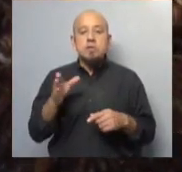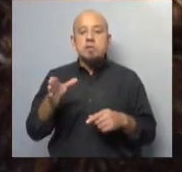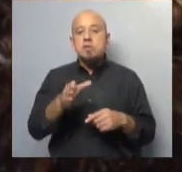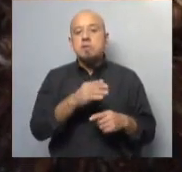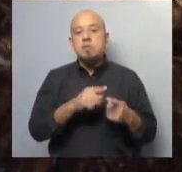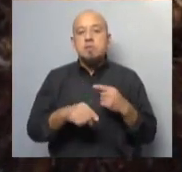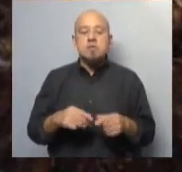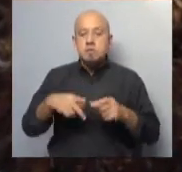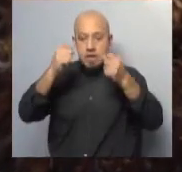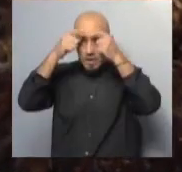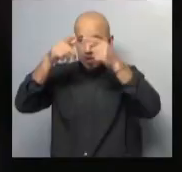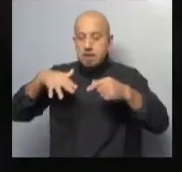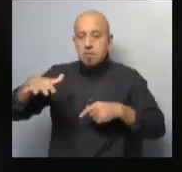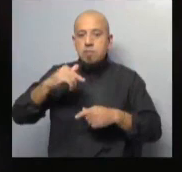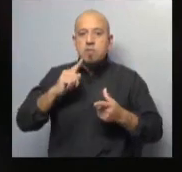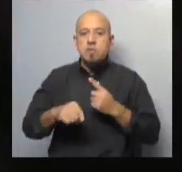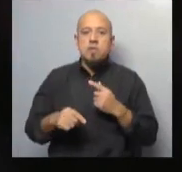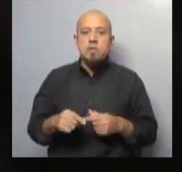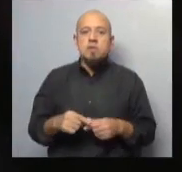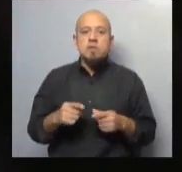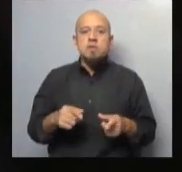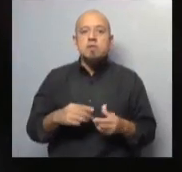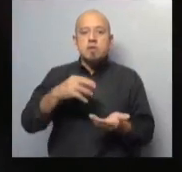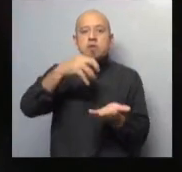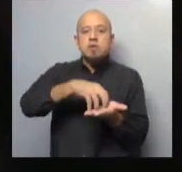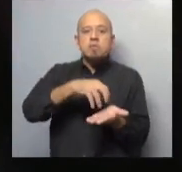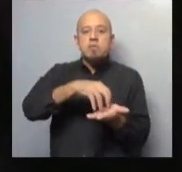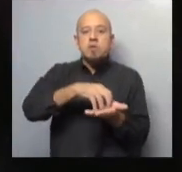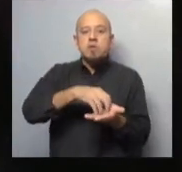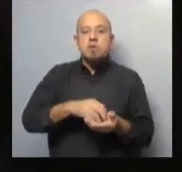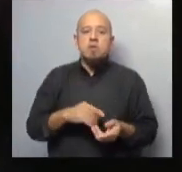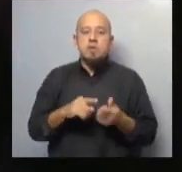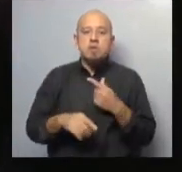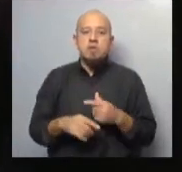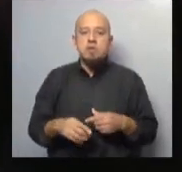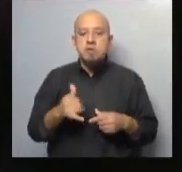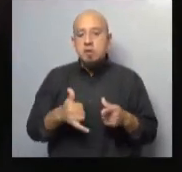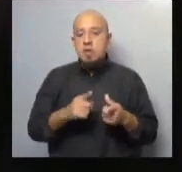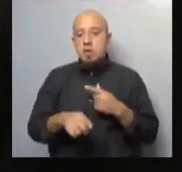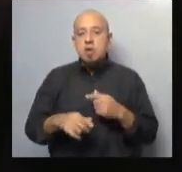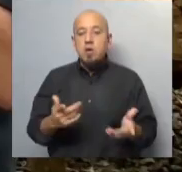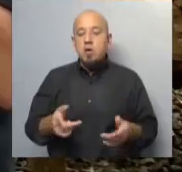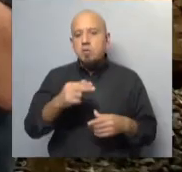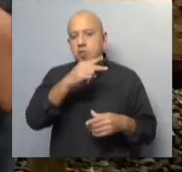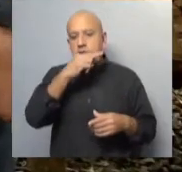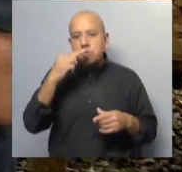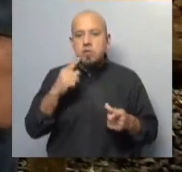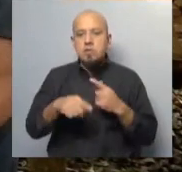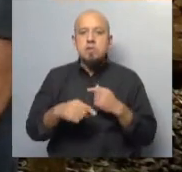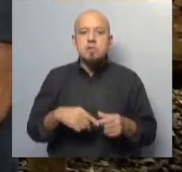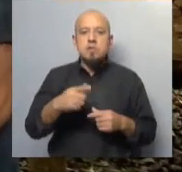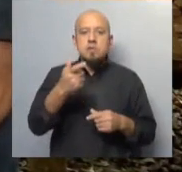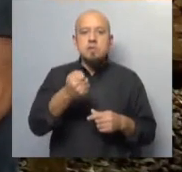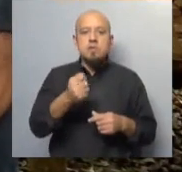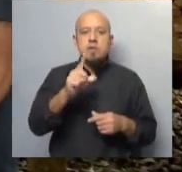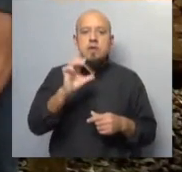especies silvestres y ahí hay una regla. Bien. Los champiñones silvestres comestibles tienen que oler bien, Pablo. Tienen que oler a almendras, a